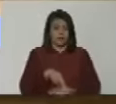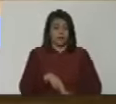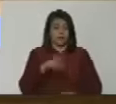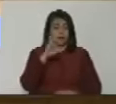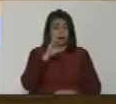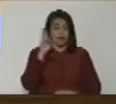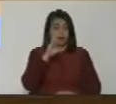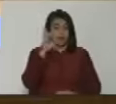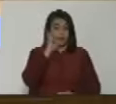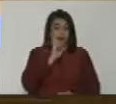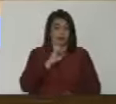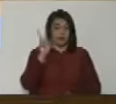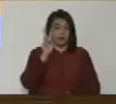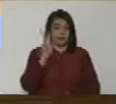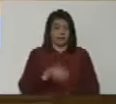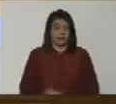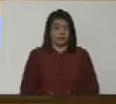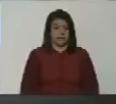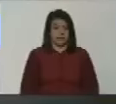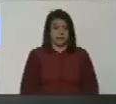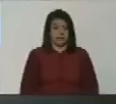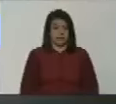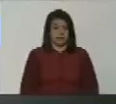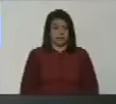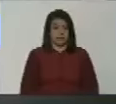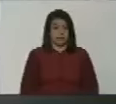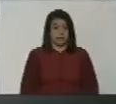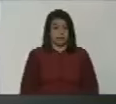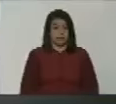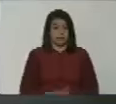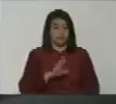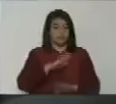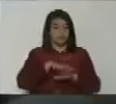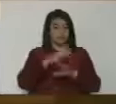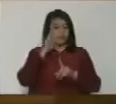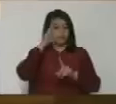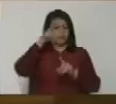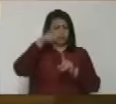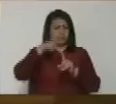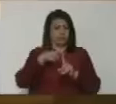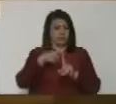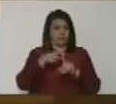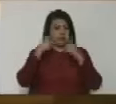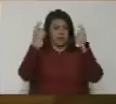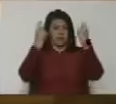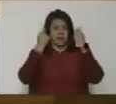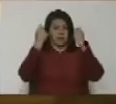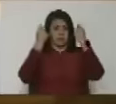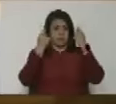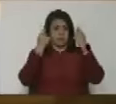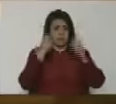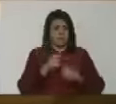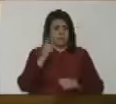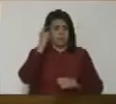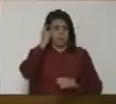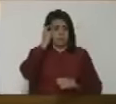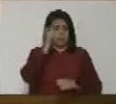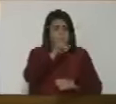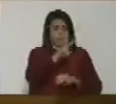la República Bolivariana de Venezuela, con motivo de celebrarse el